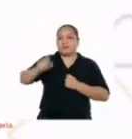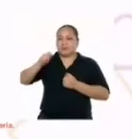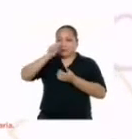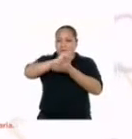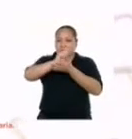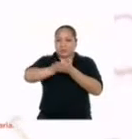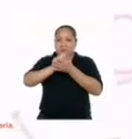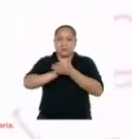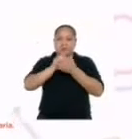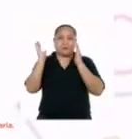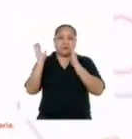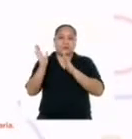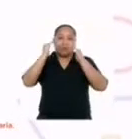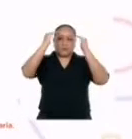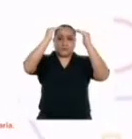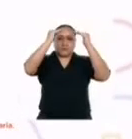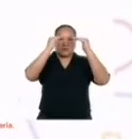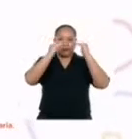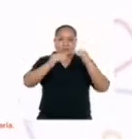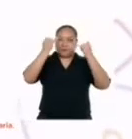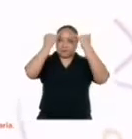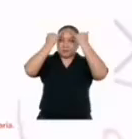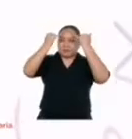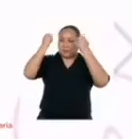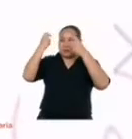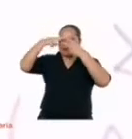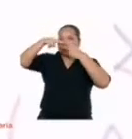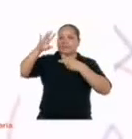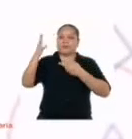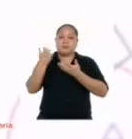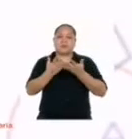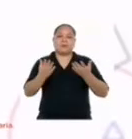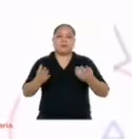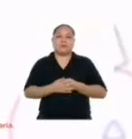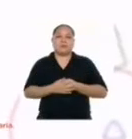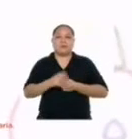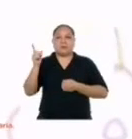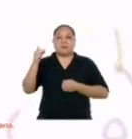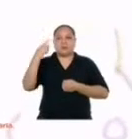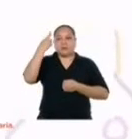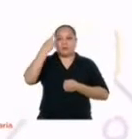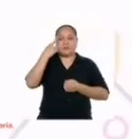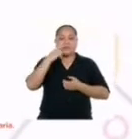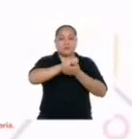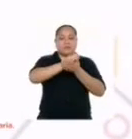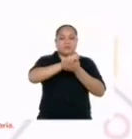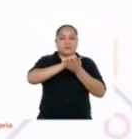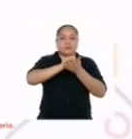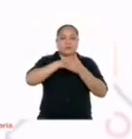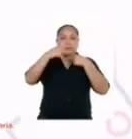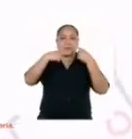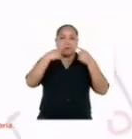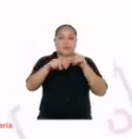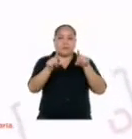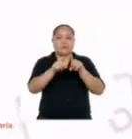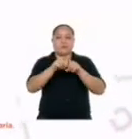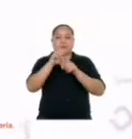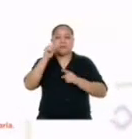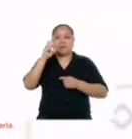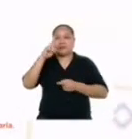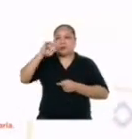el autor elabora la crónica desde su visión de los hechos. Por lo tanto, tendrá partes narrativas y también